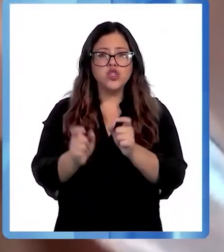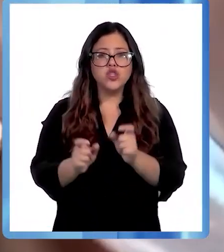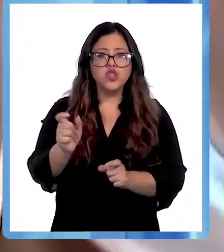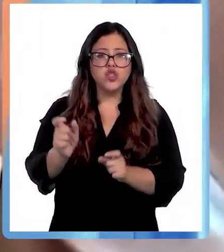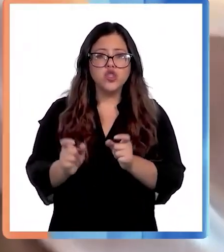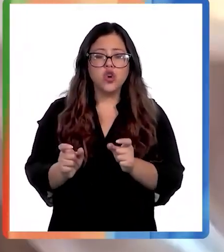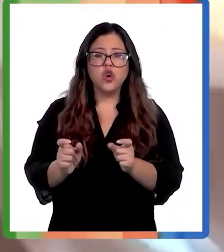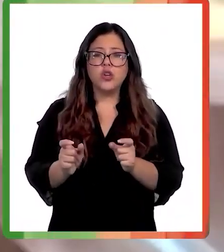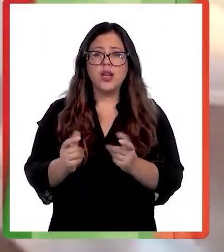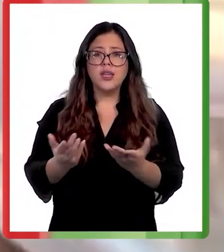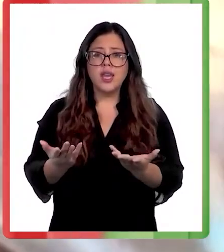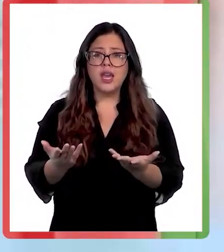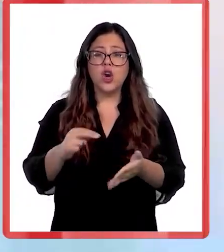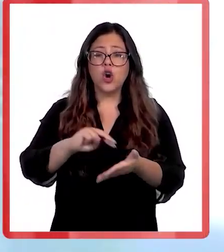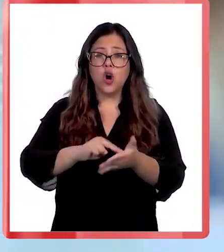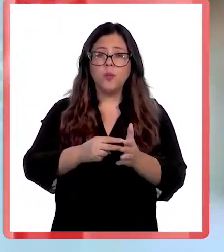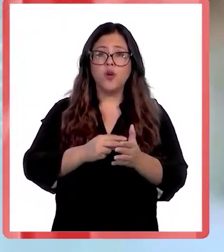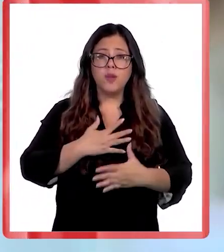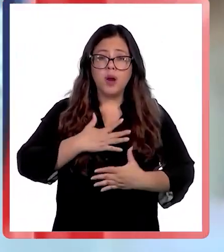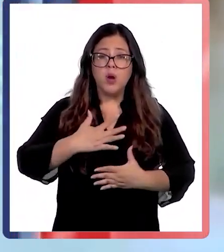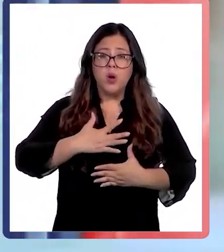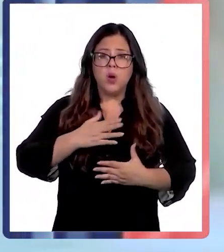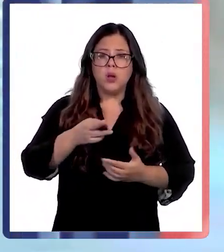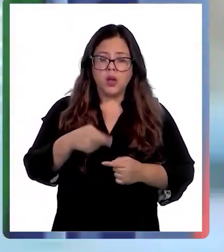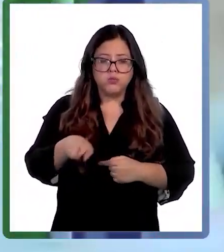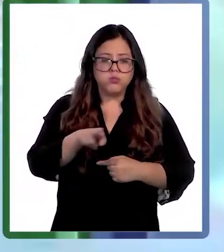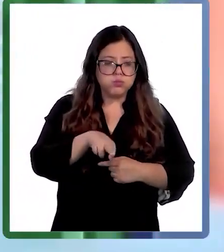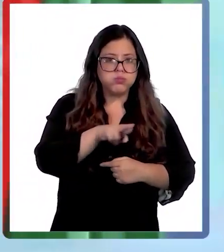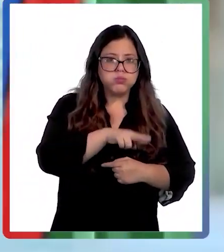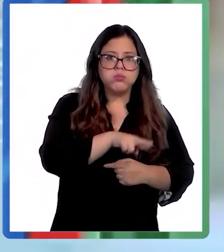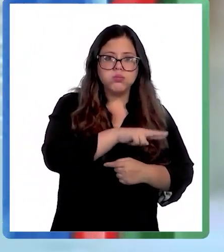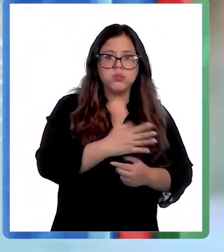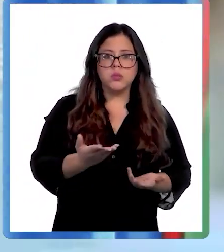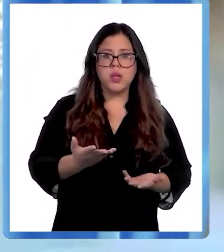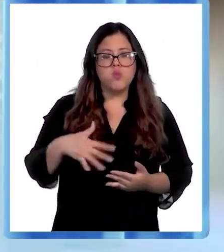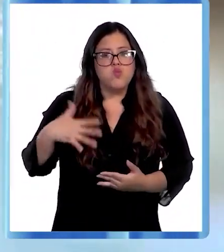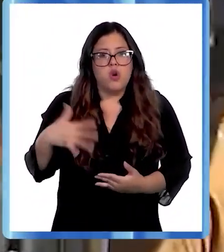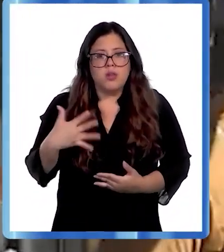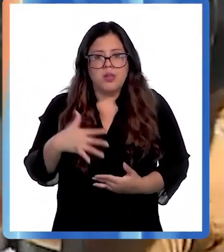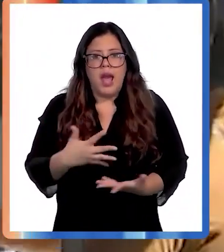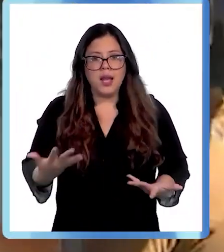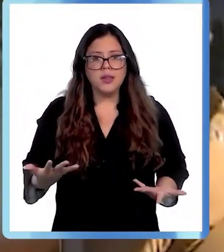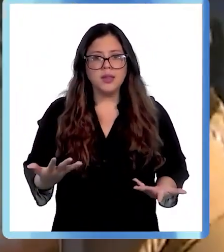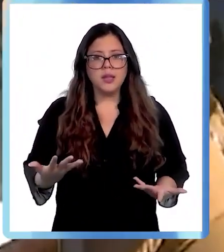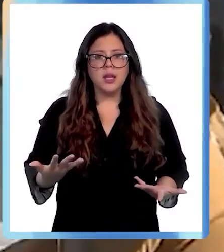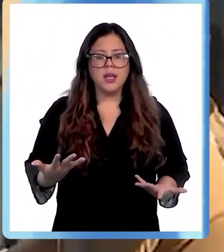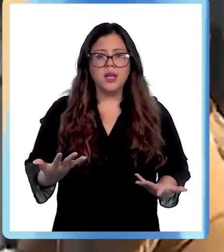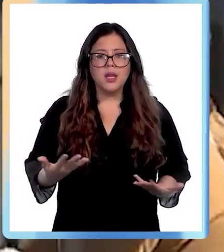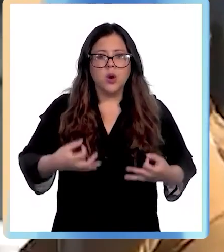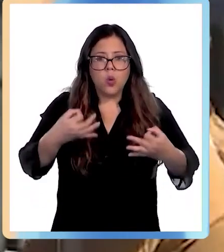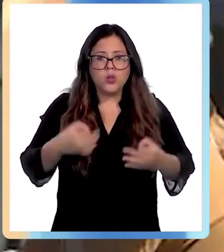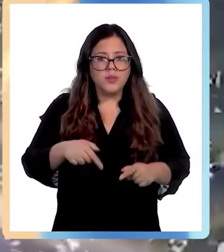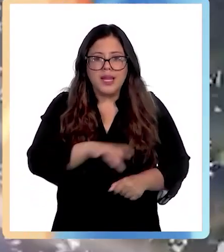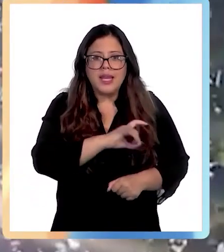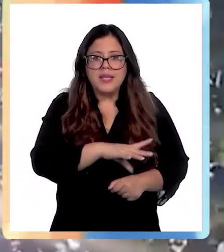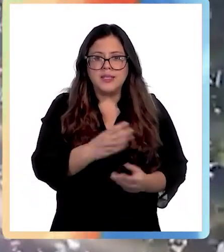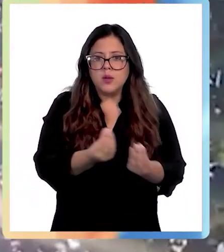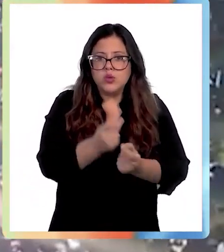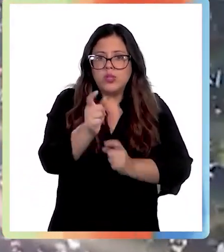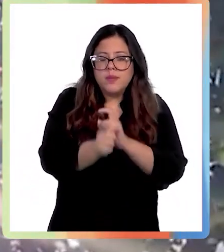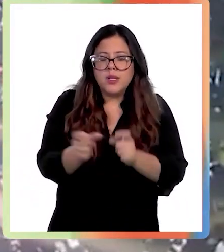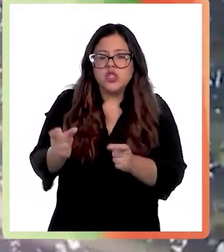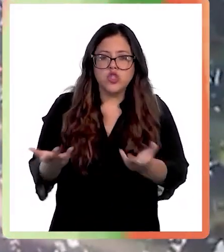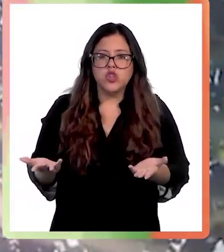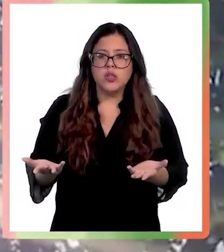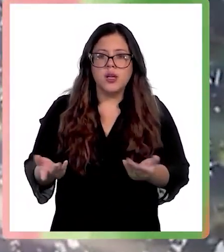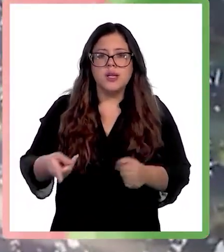población de pacientes con problemas respiratorios crónicos que no es menor en cuanto a su prevalencia en Chile